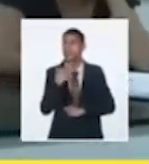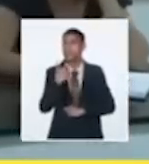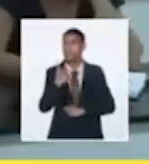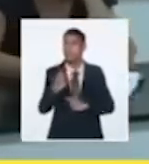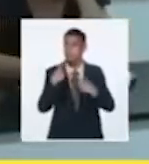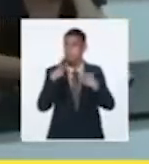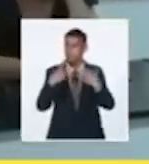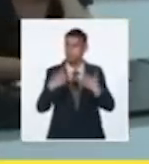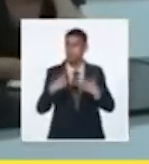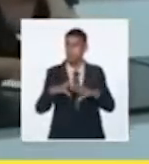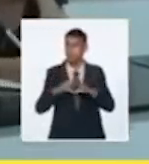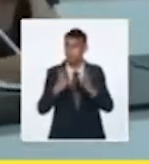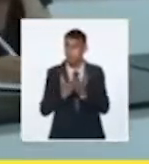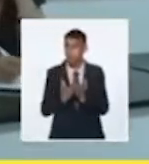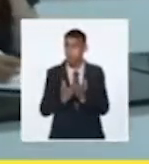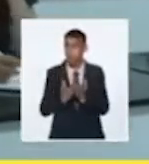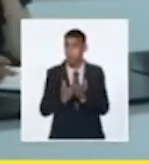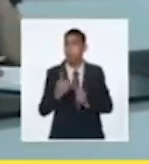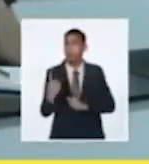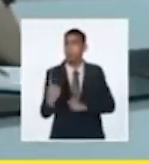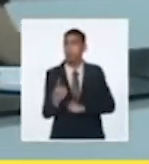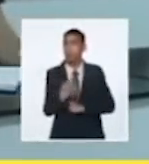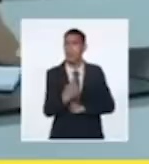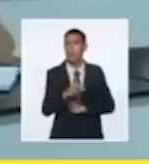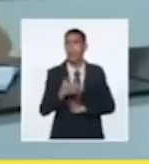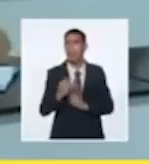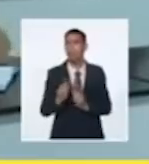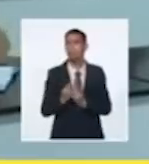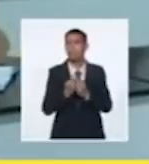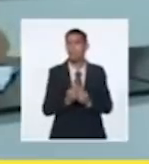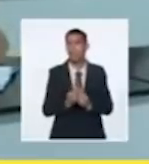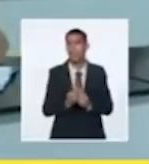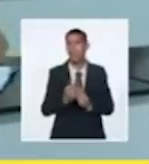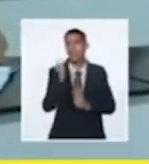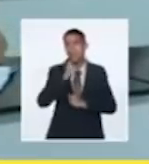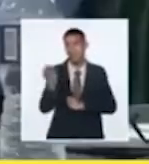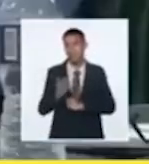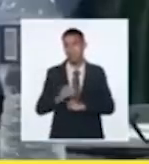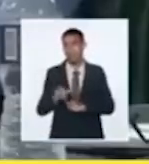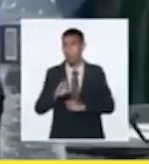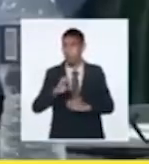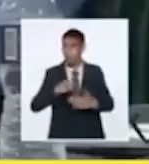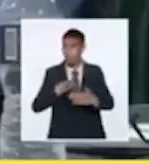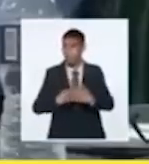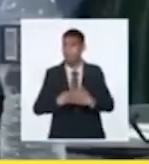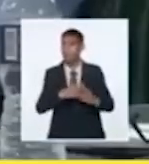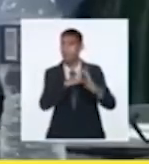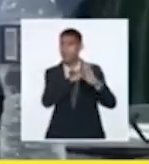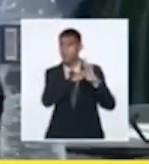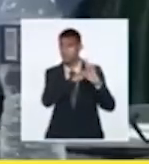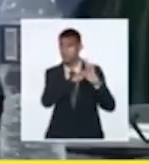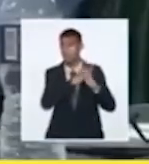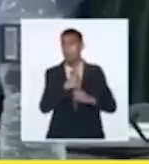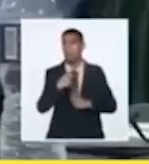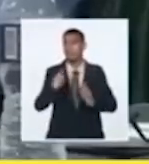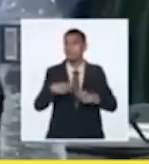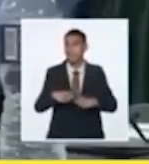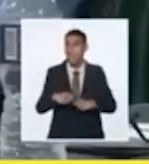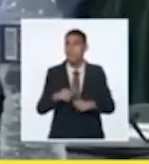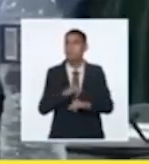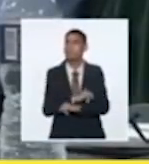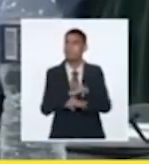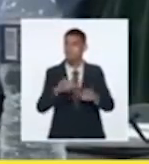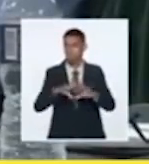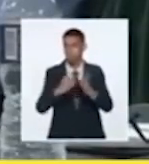acortar cada vez más los plazos de entrega y a la vez que las entidades responsabilizadas